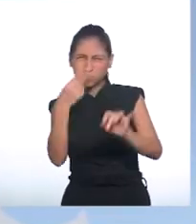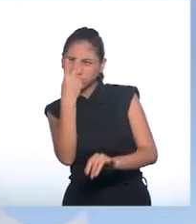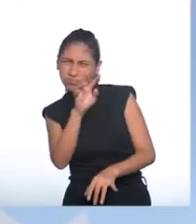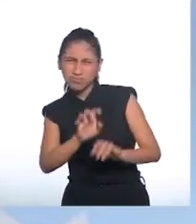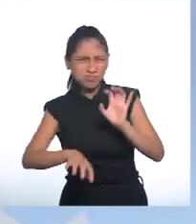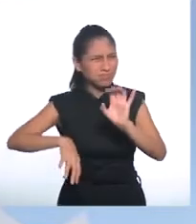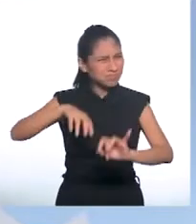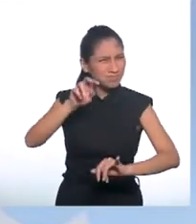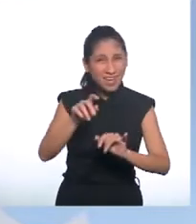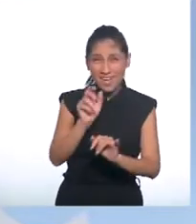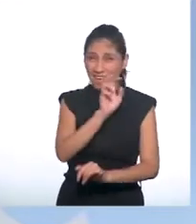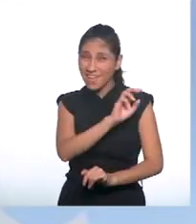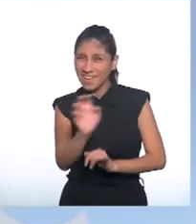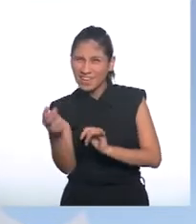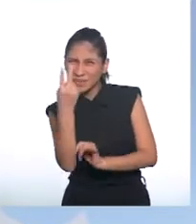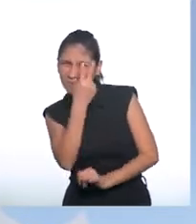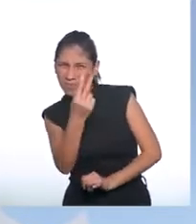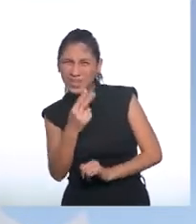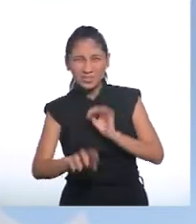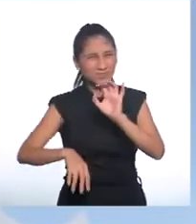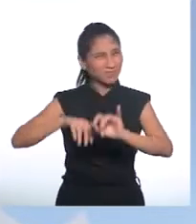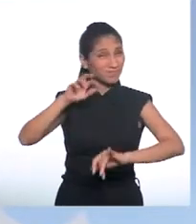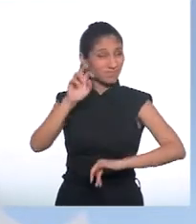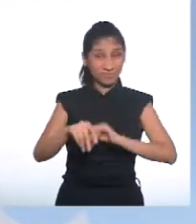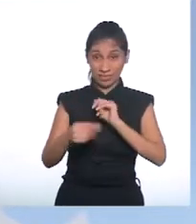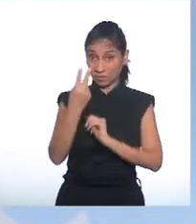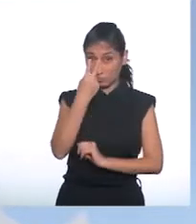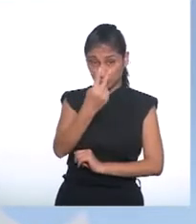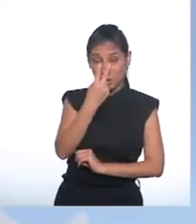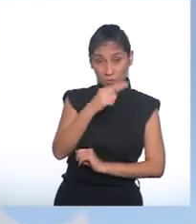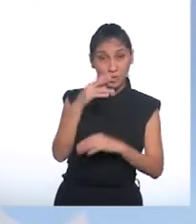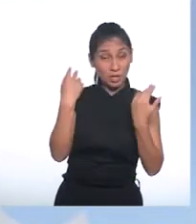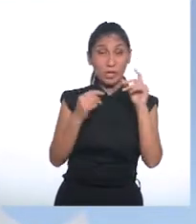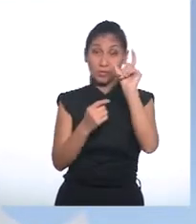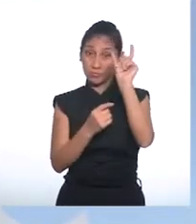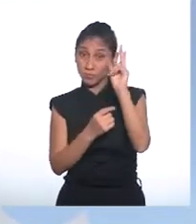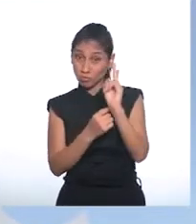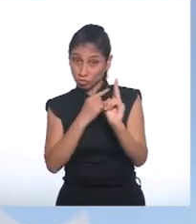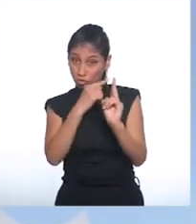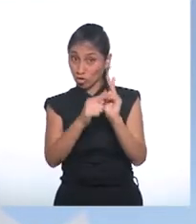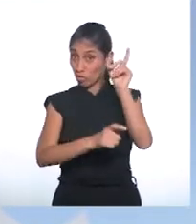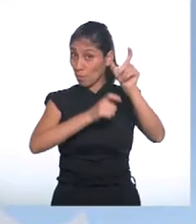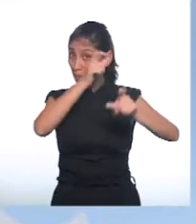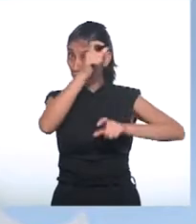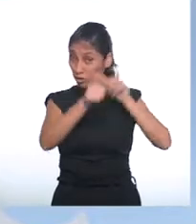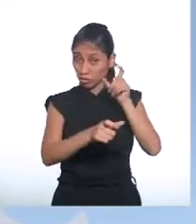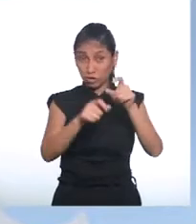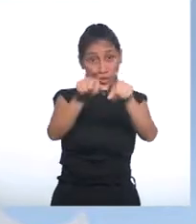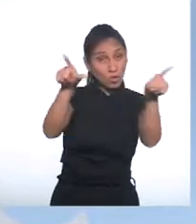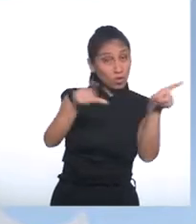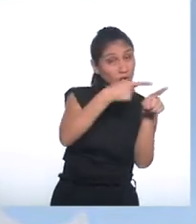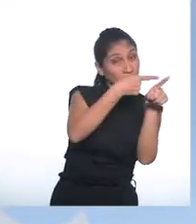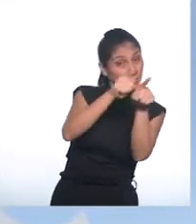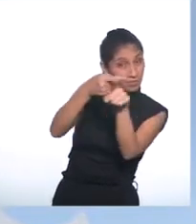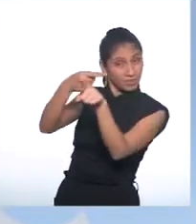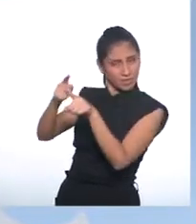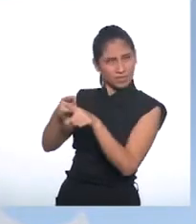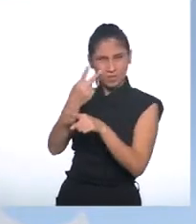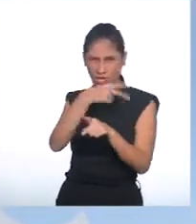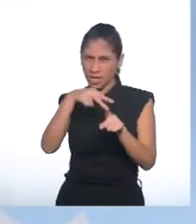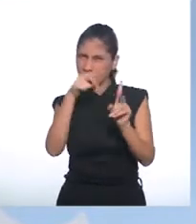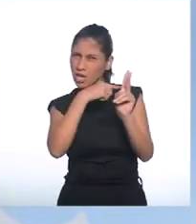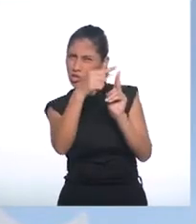contactos, reticulando vértices. Se encuentran disponibles 2 personas en locaciones distintas,